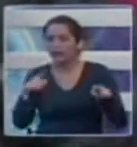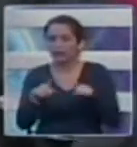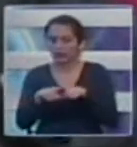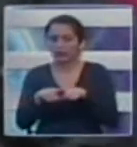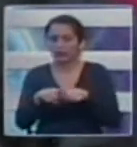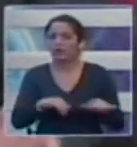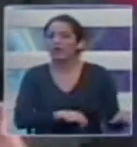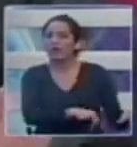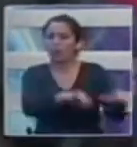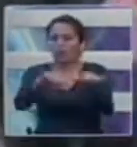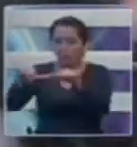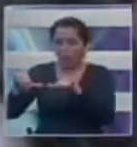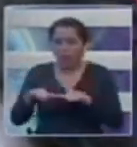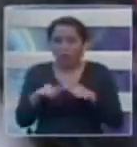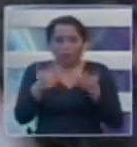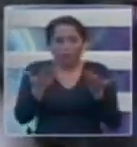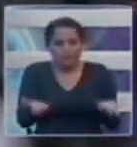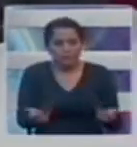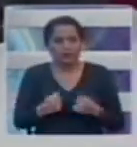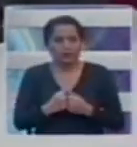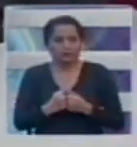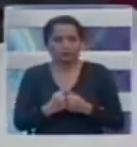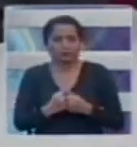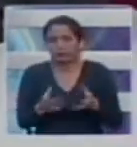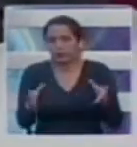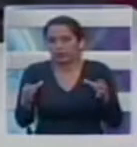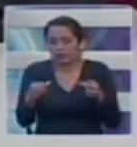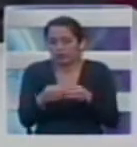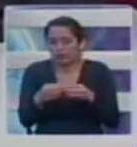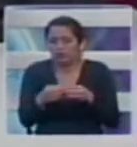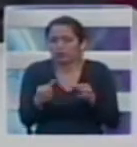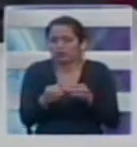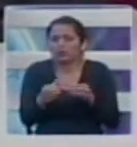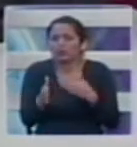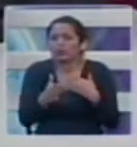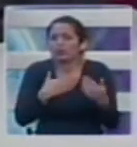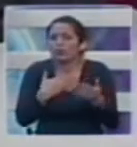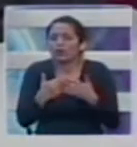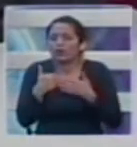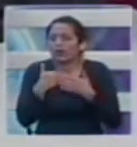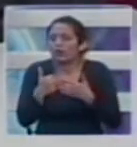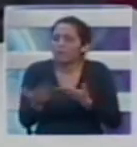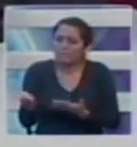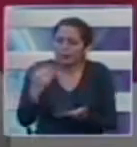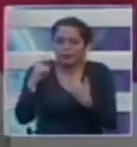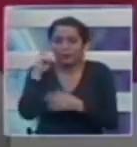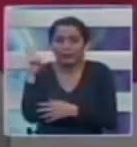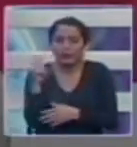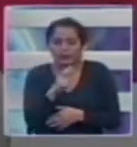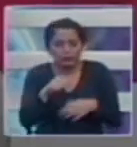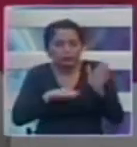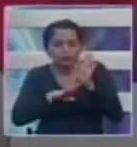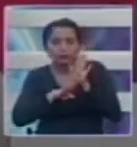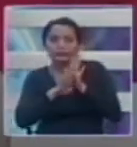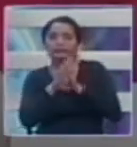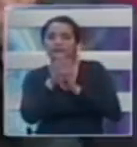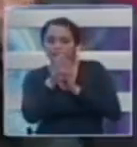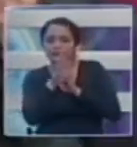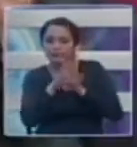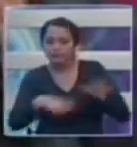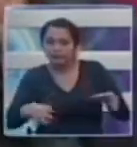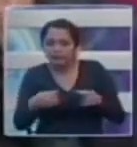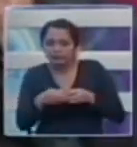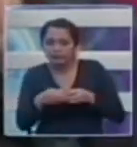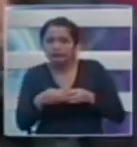tiene sus atractivos, tiene sus productos turísticos. Entonces, esta gente tiene que ver cómo lo vende